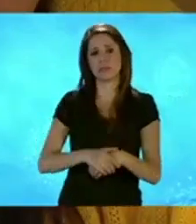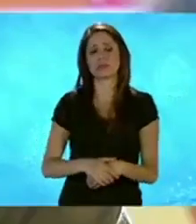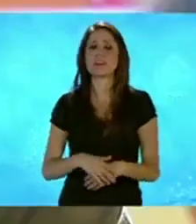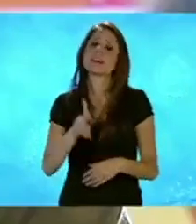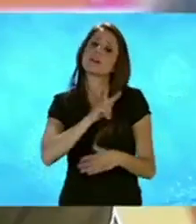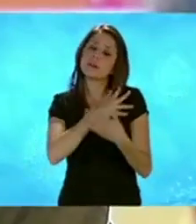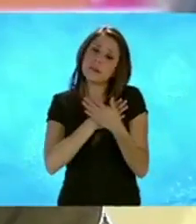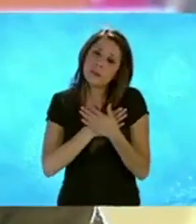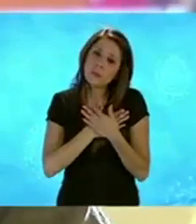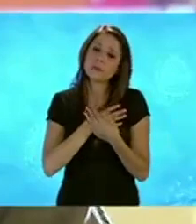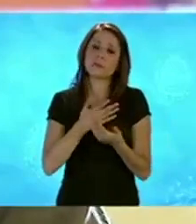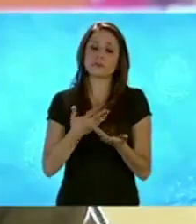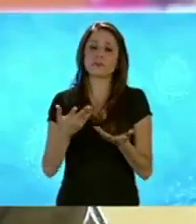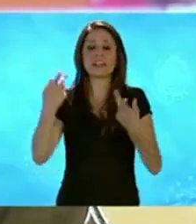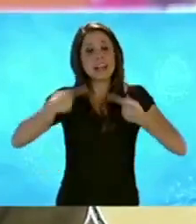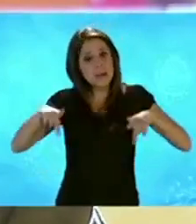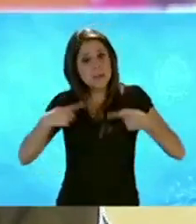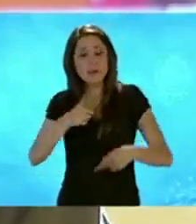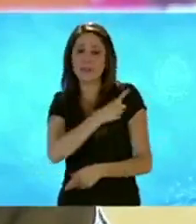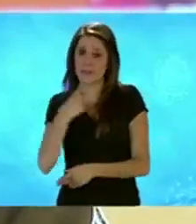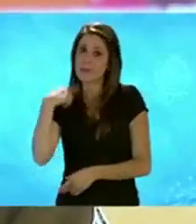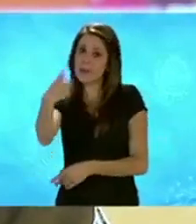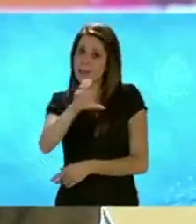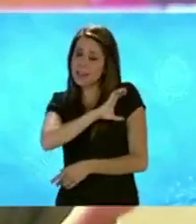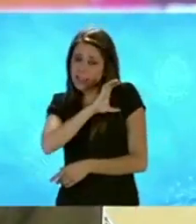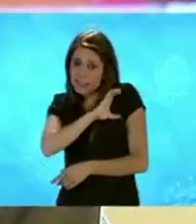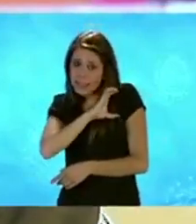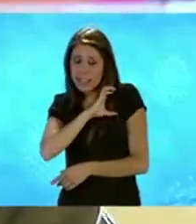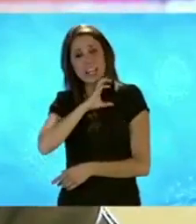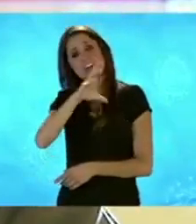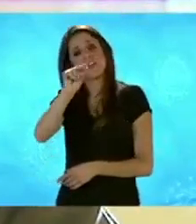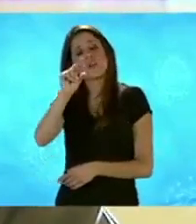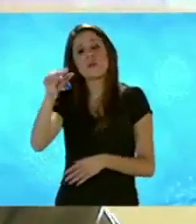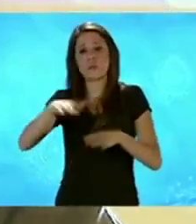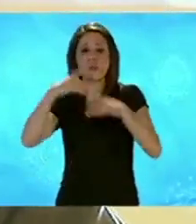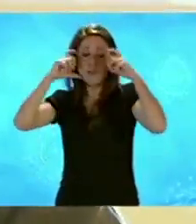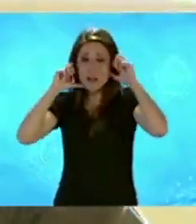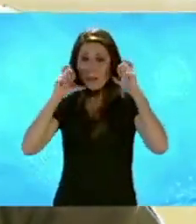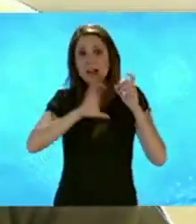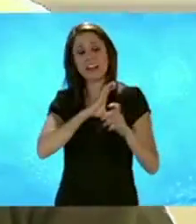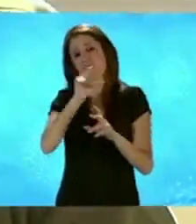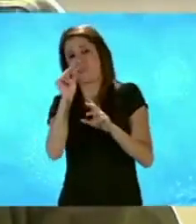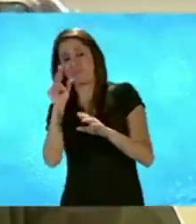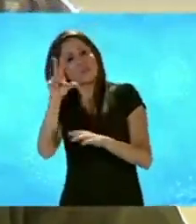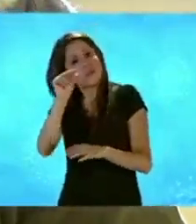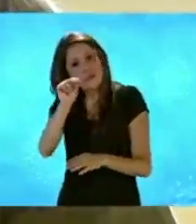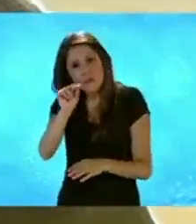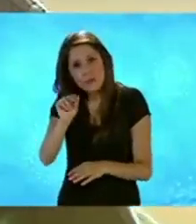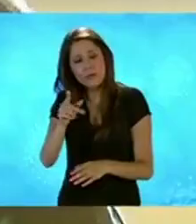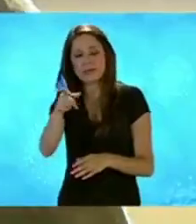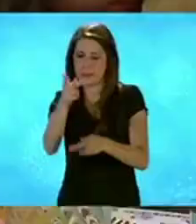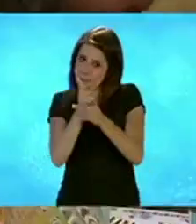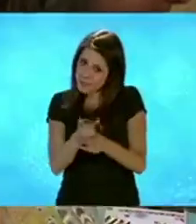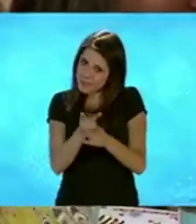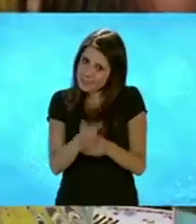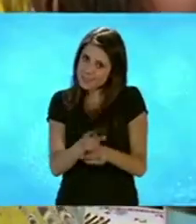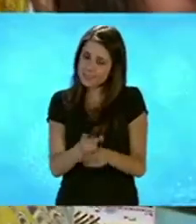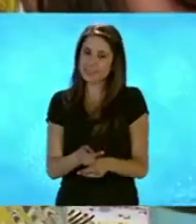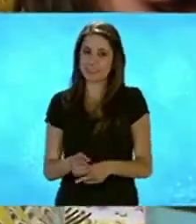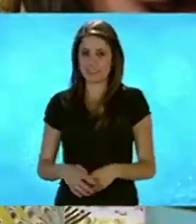amor, la gente te tiene que querer por lo que eres, no por lo que traes puesto. Tienes paciencia.